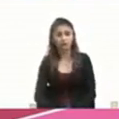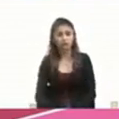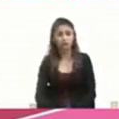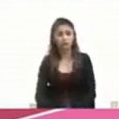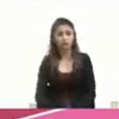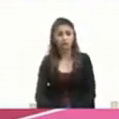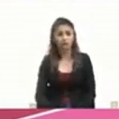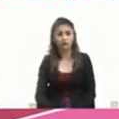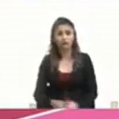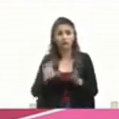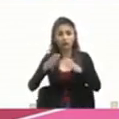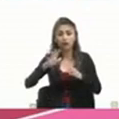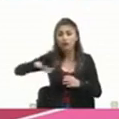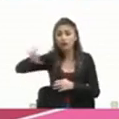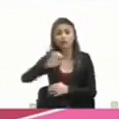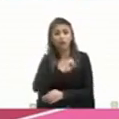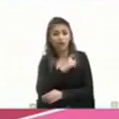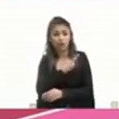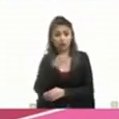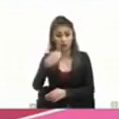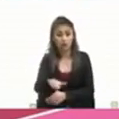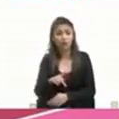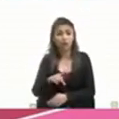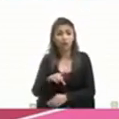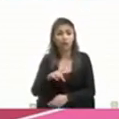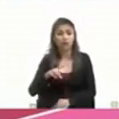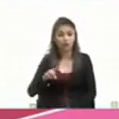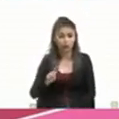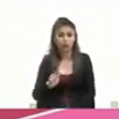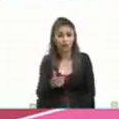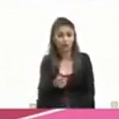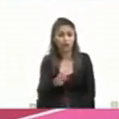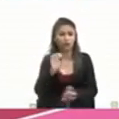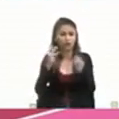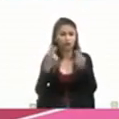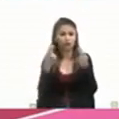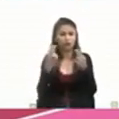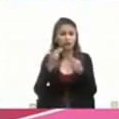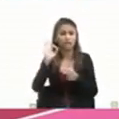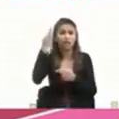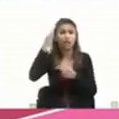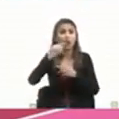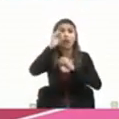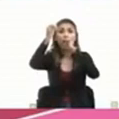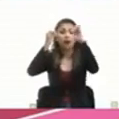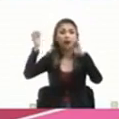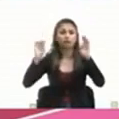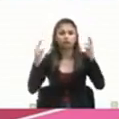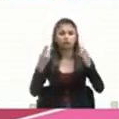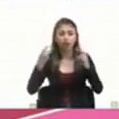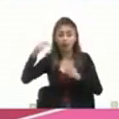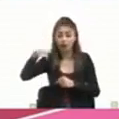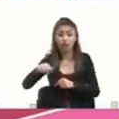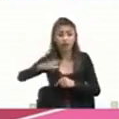al sector salud de nuestra entidad federativa, no necesitamos ir a la federal, que